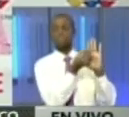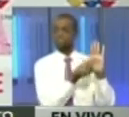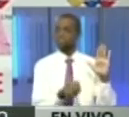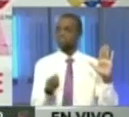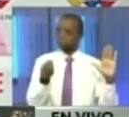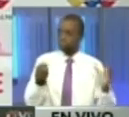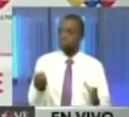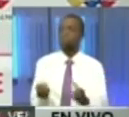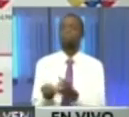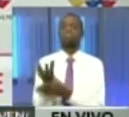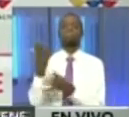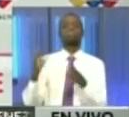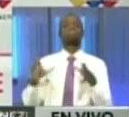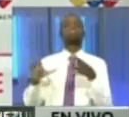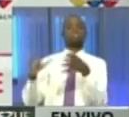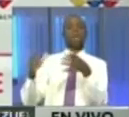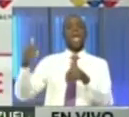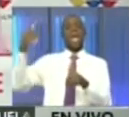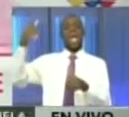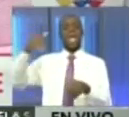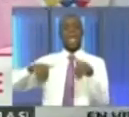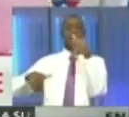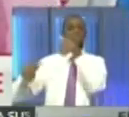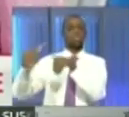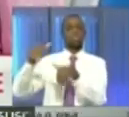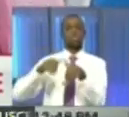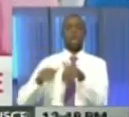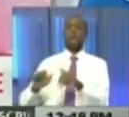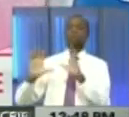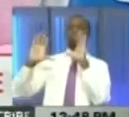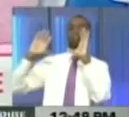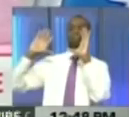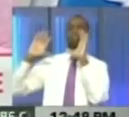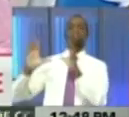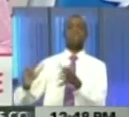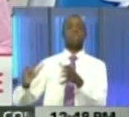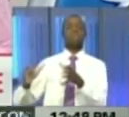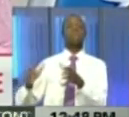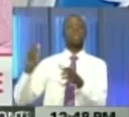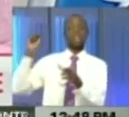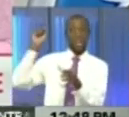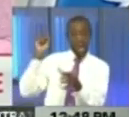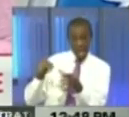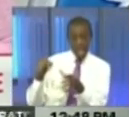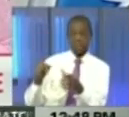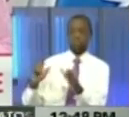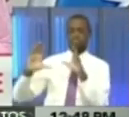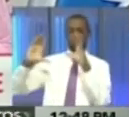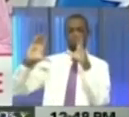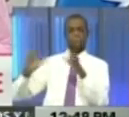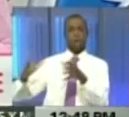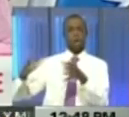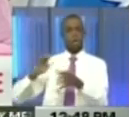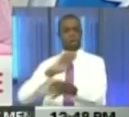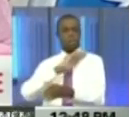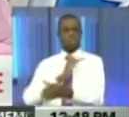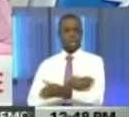un mandato constitucional en donde se establece que el Poder Electoral debe